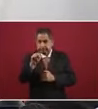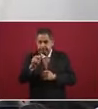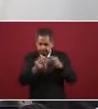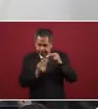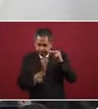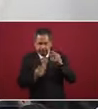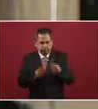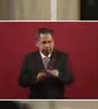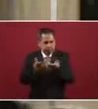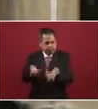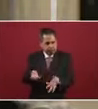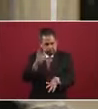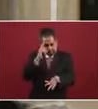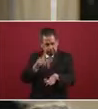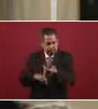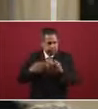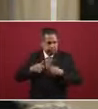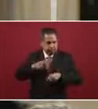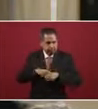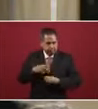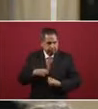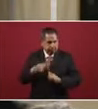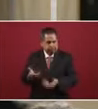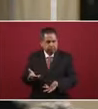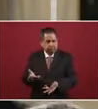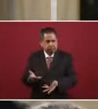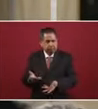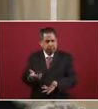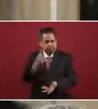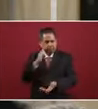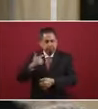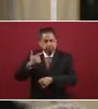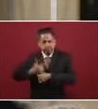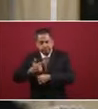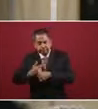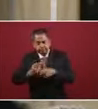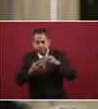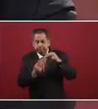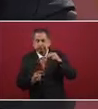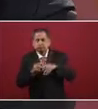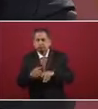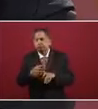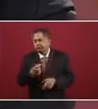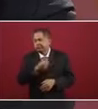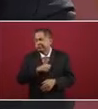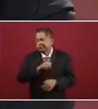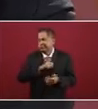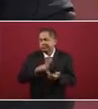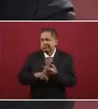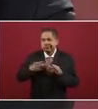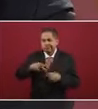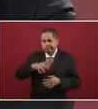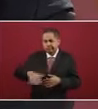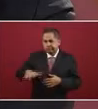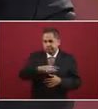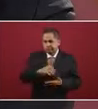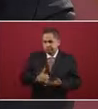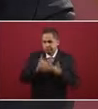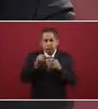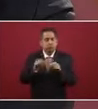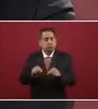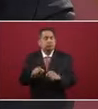aportarlo como su aportación en lo personal para identificación de problemas de salud en el pueblo, en general en el pueblo de